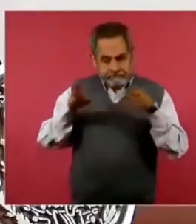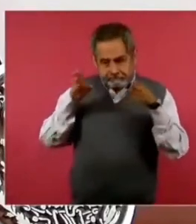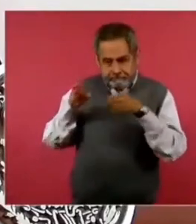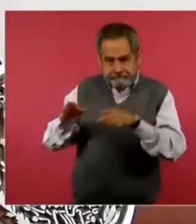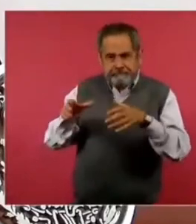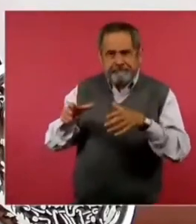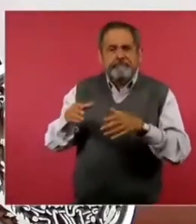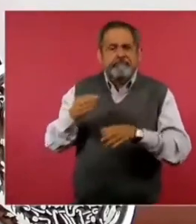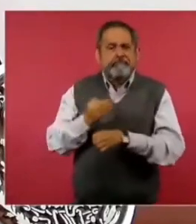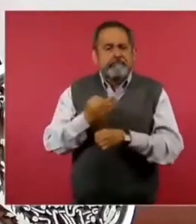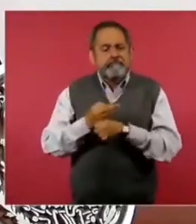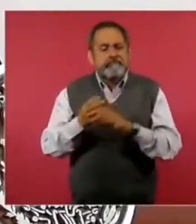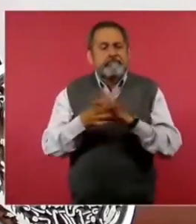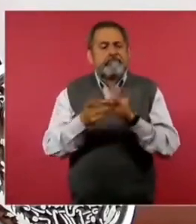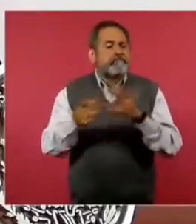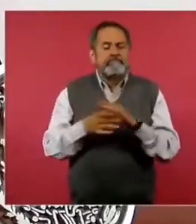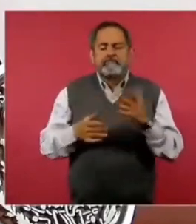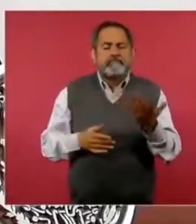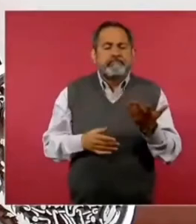Hablaremos sobre el papel de la